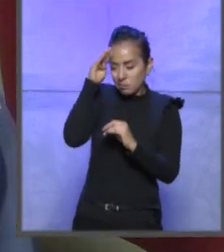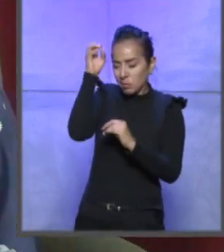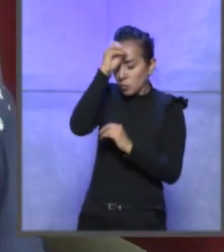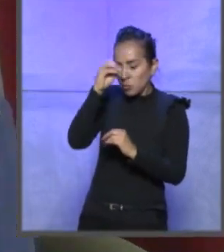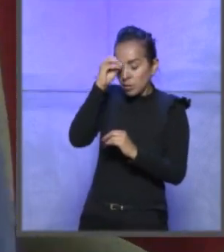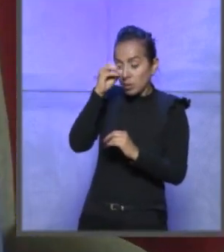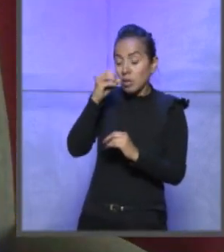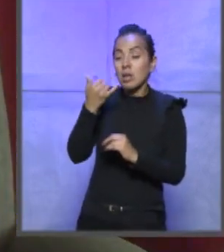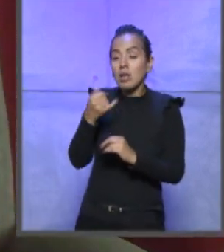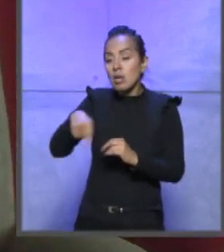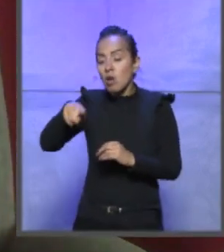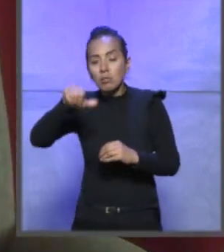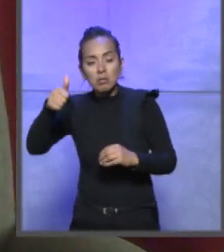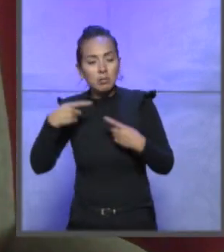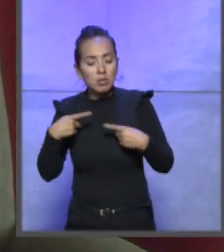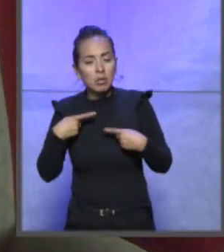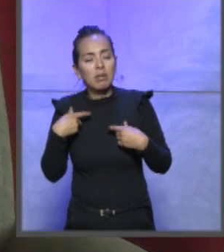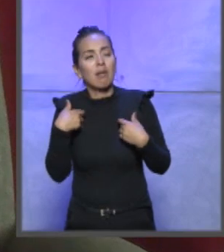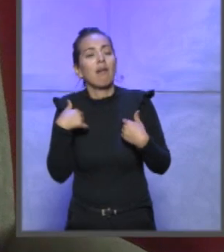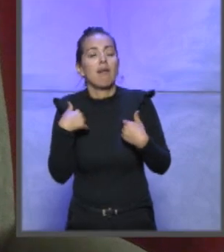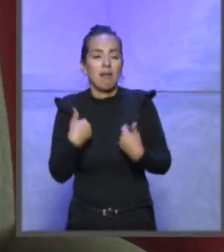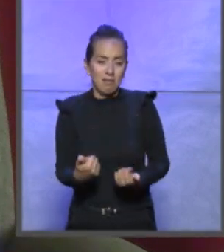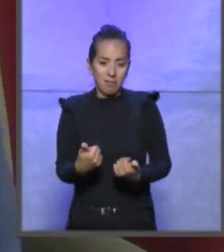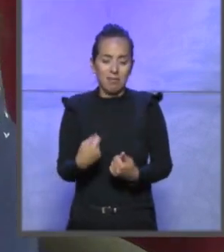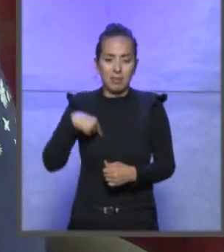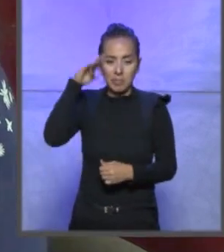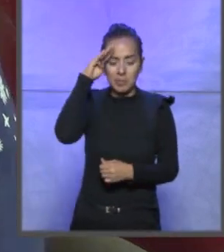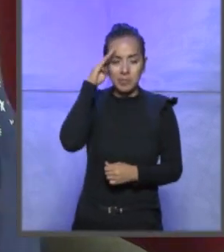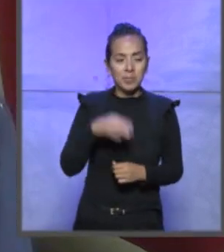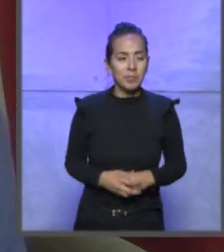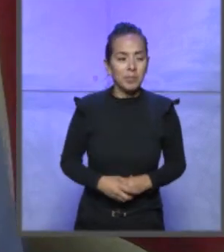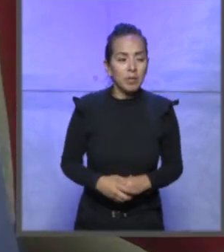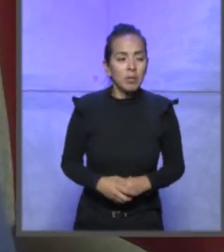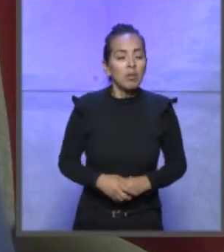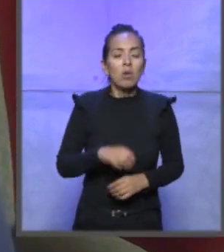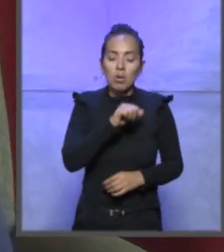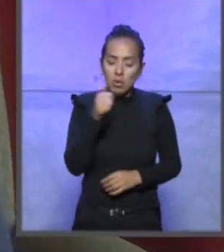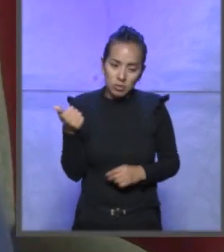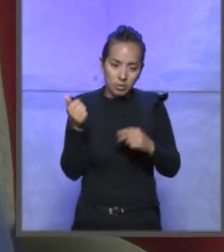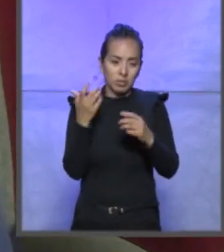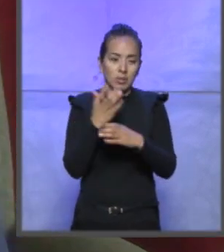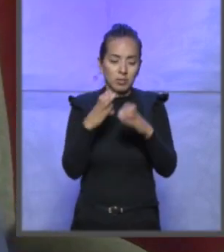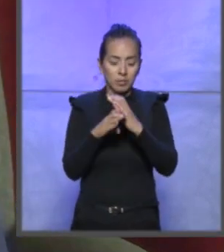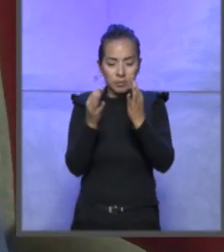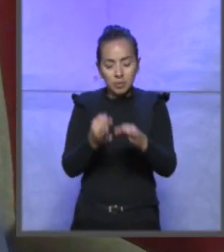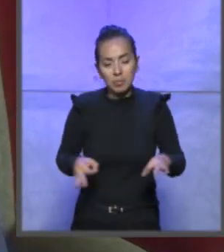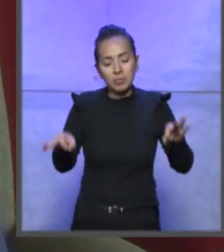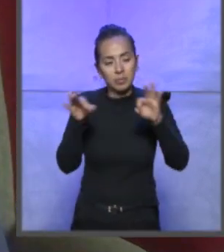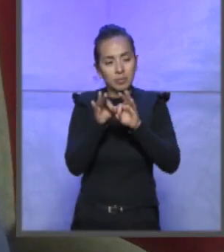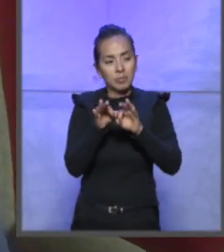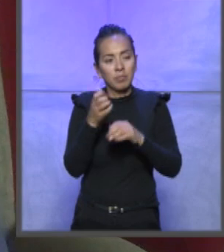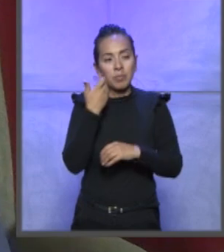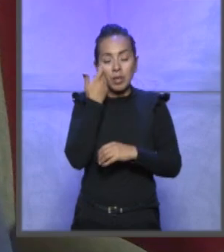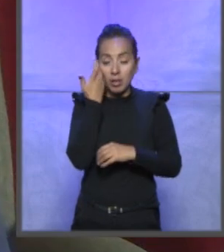que pensamos y a los demás entender lo que estamos pensando, aunque no lo compartan. Otra cosa muy